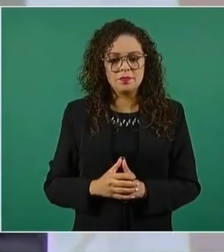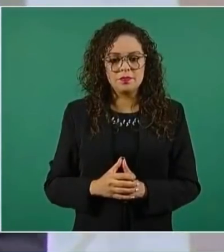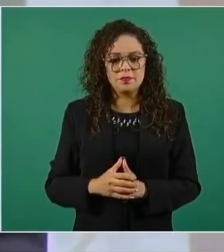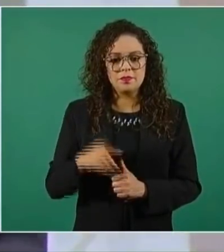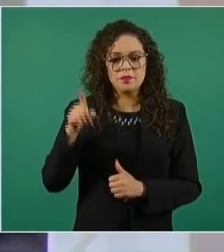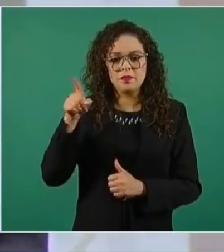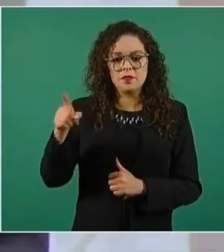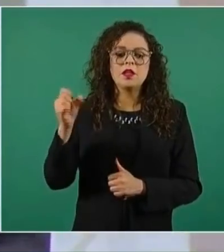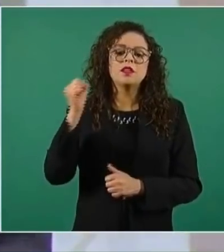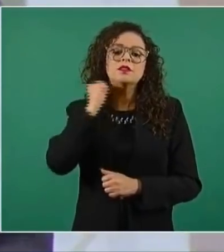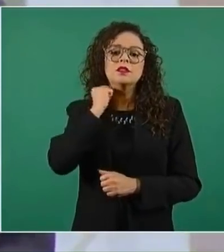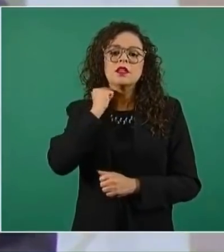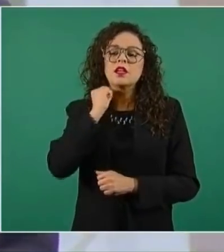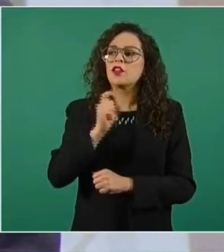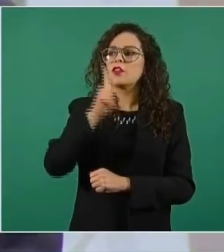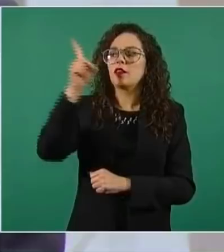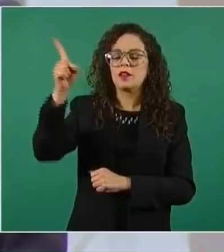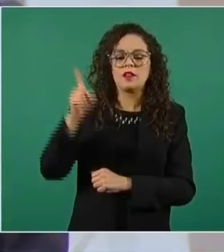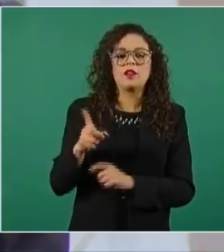senadora de Arizona,